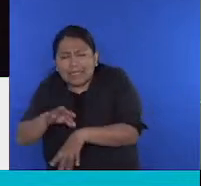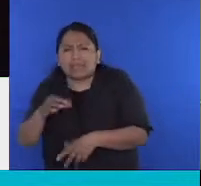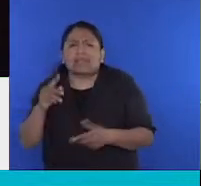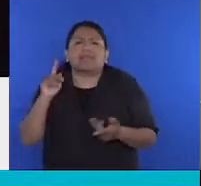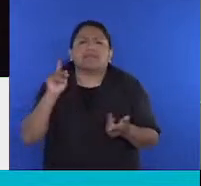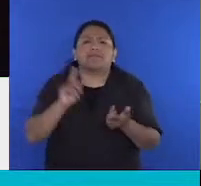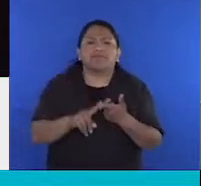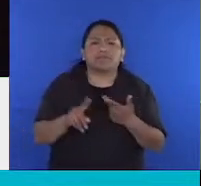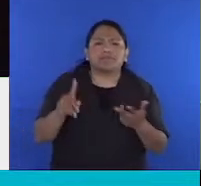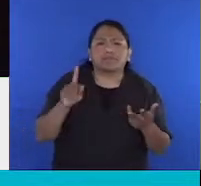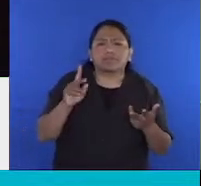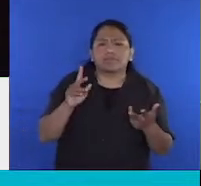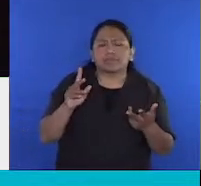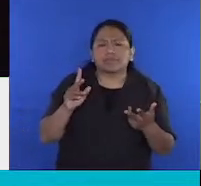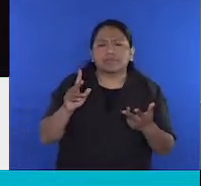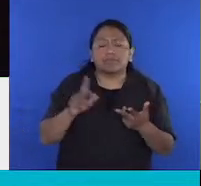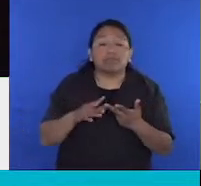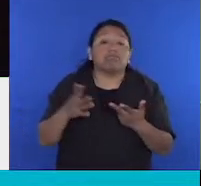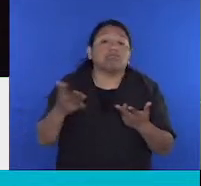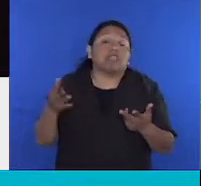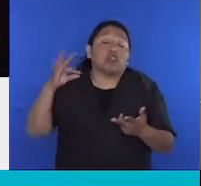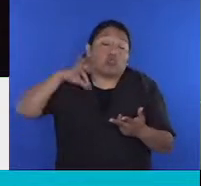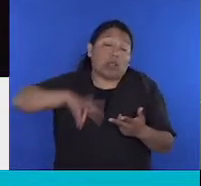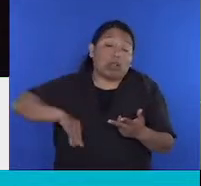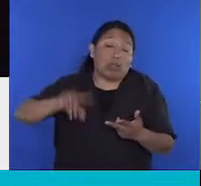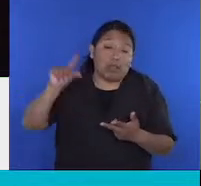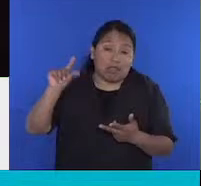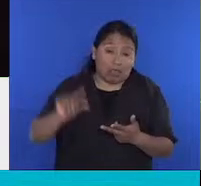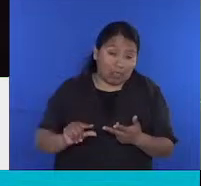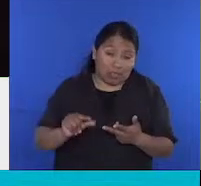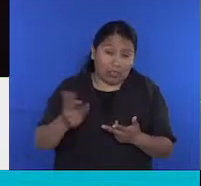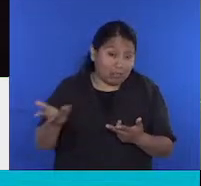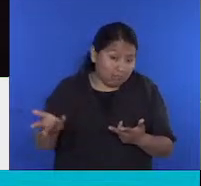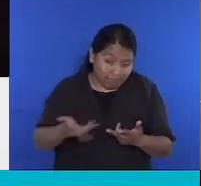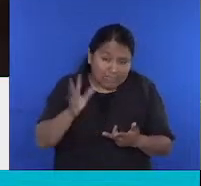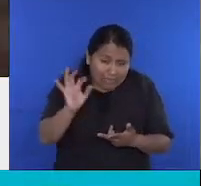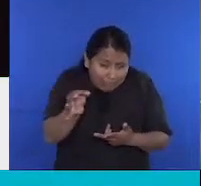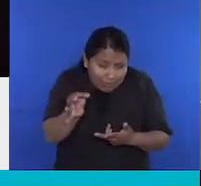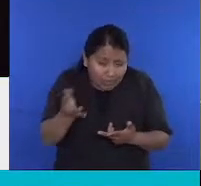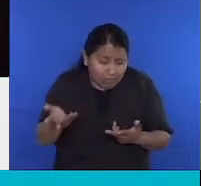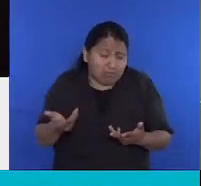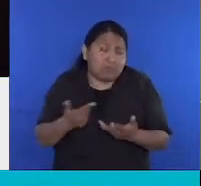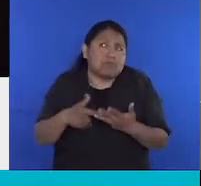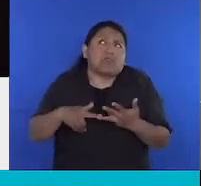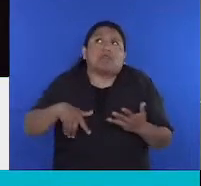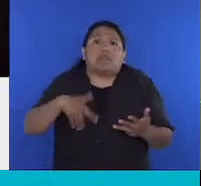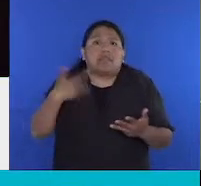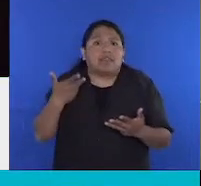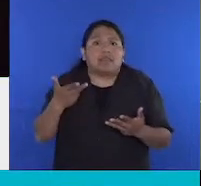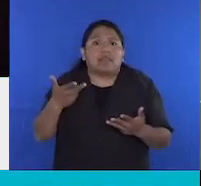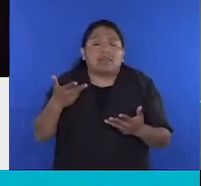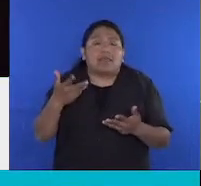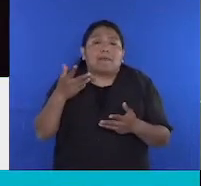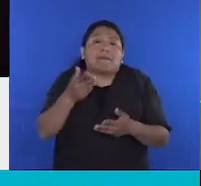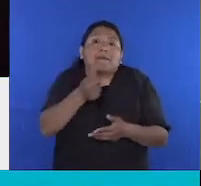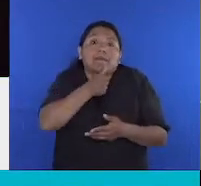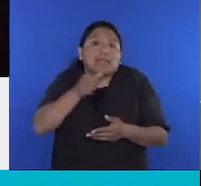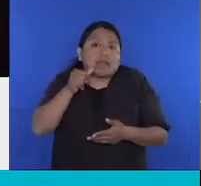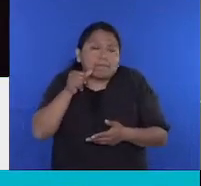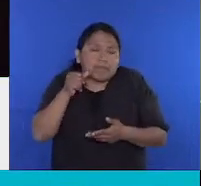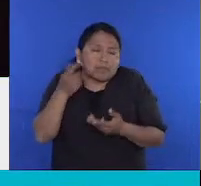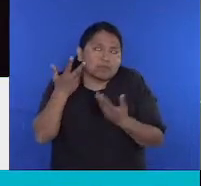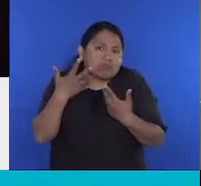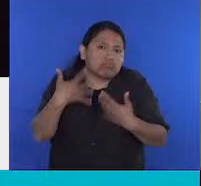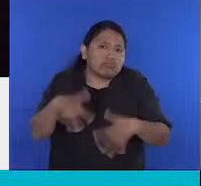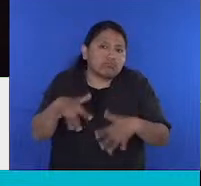bajos sueldos de su personal, enormes problemas con el tema de medicamentos, que por sus